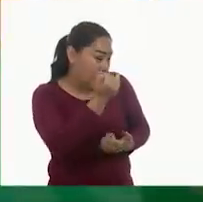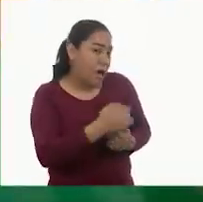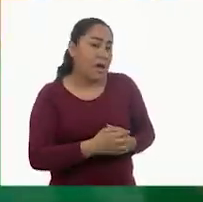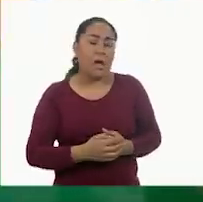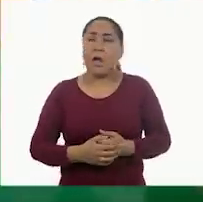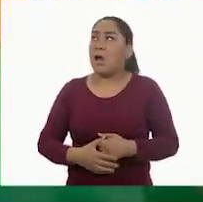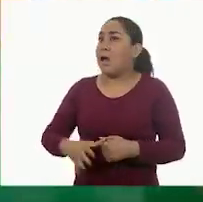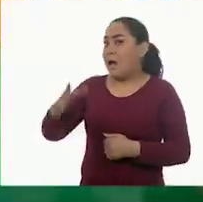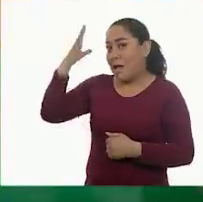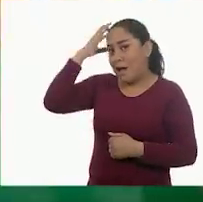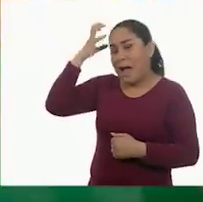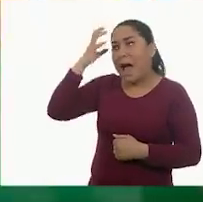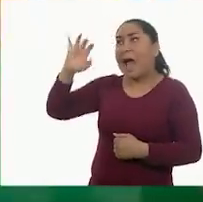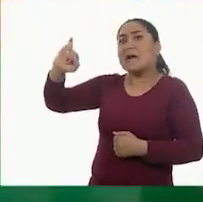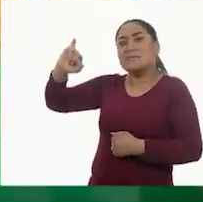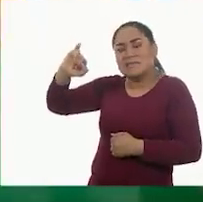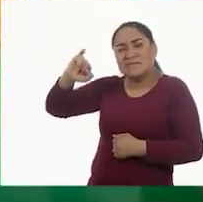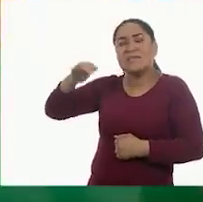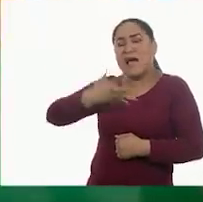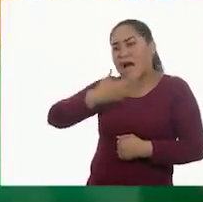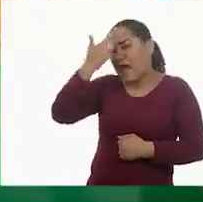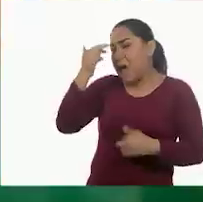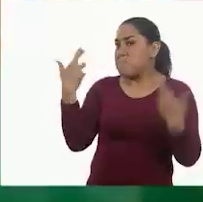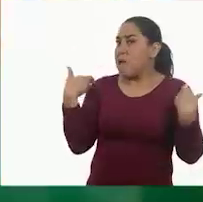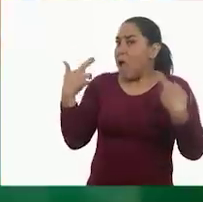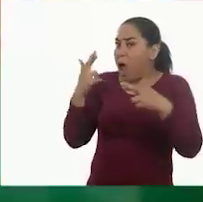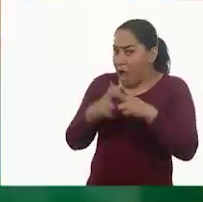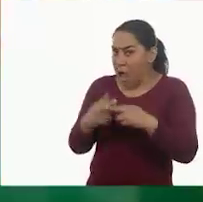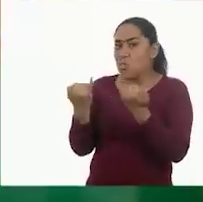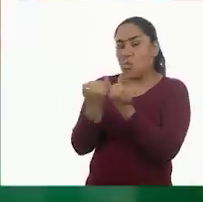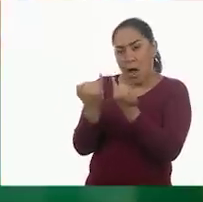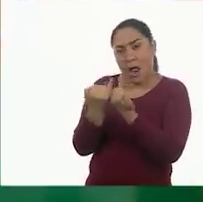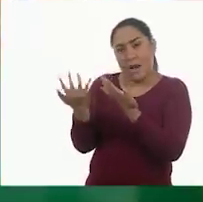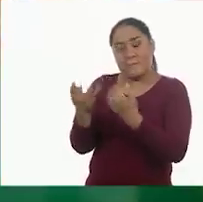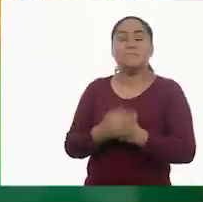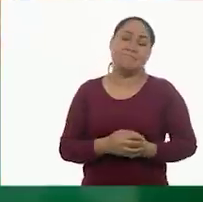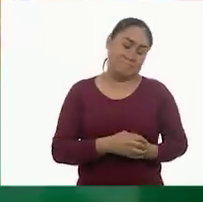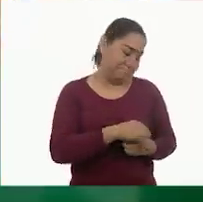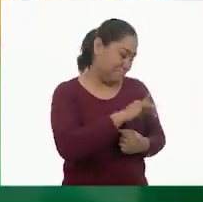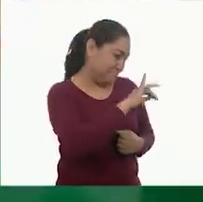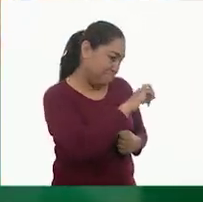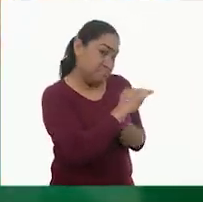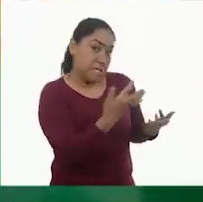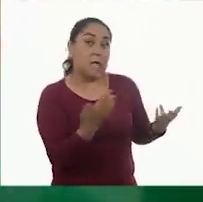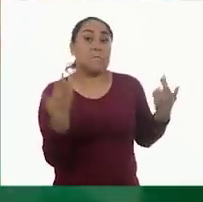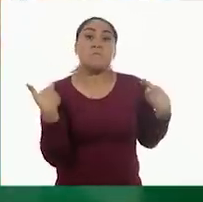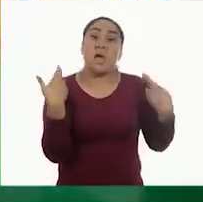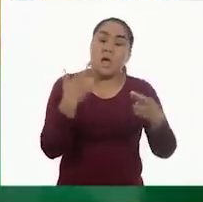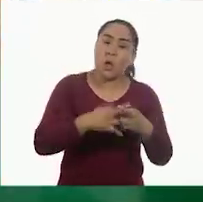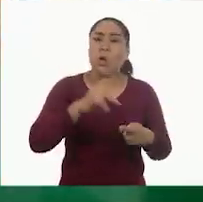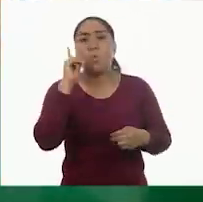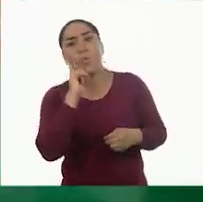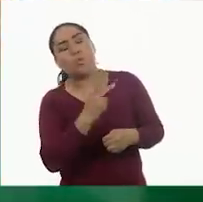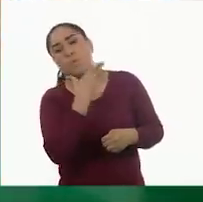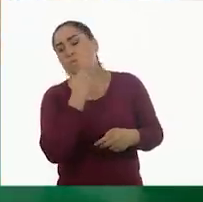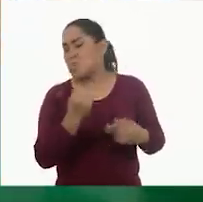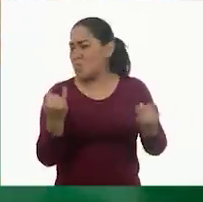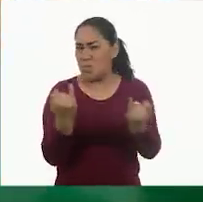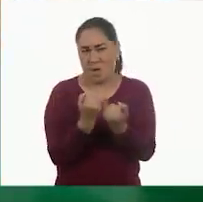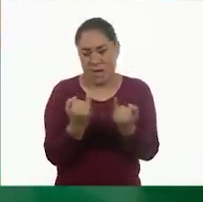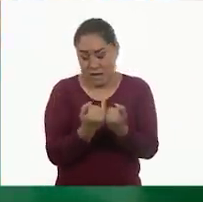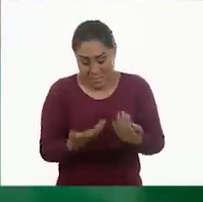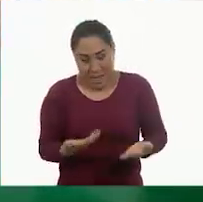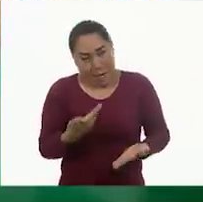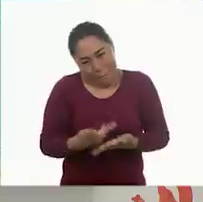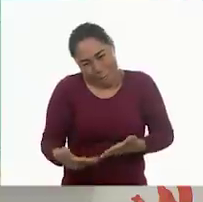Sí, supuesto. sí, Por maestra. supuesto. Y Vamos maestros. a ponerlos también aquí. Maestras y maestros también, por supuesto. Ahorita estamos